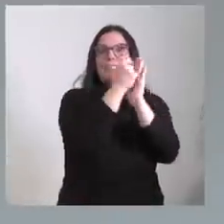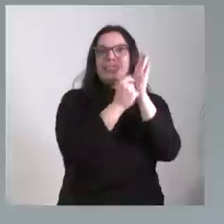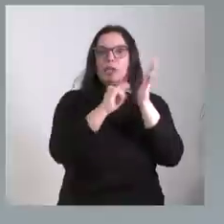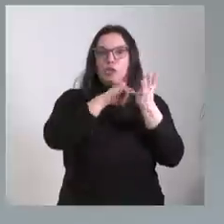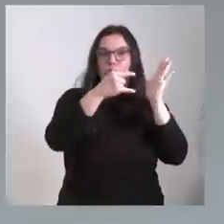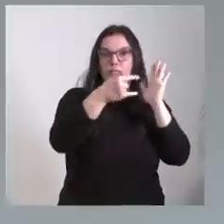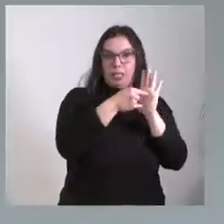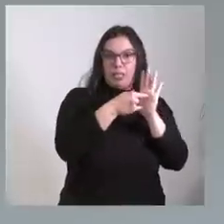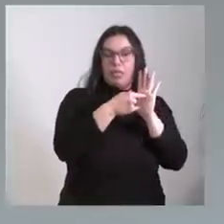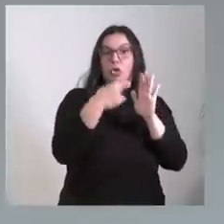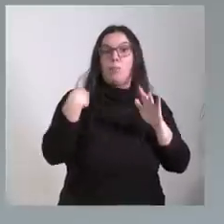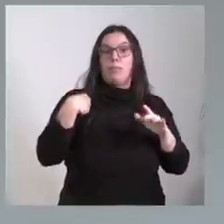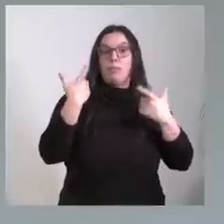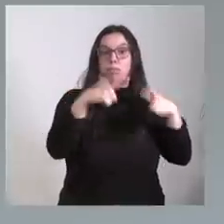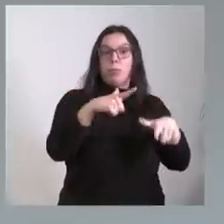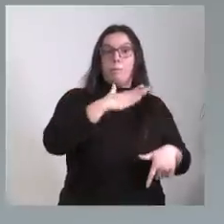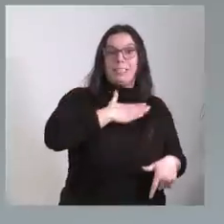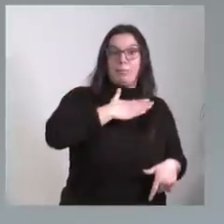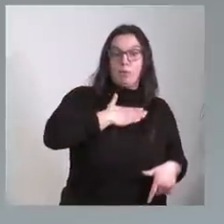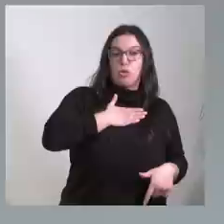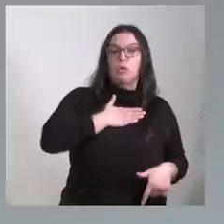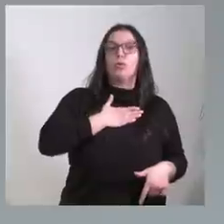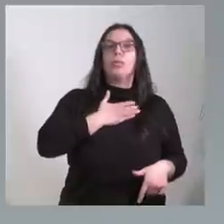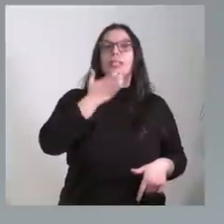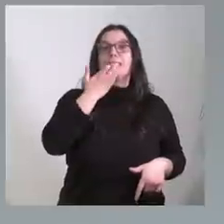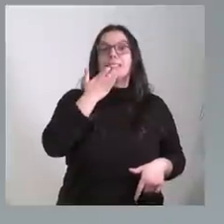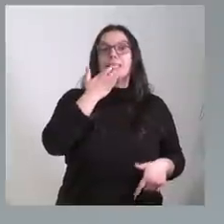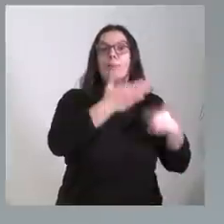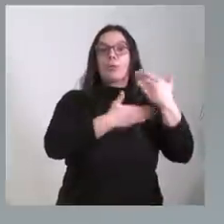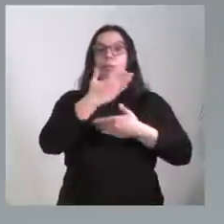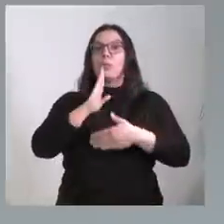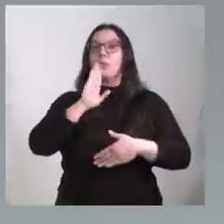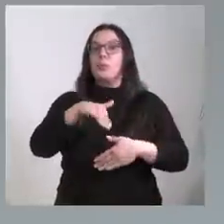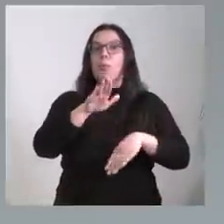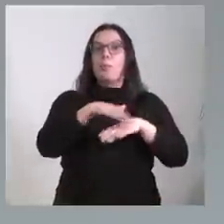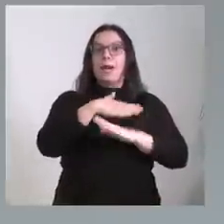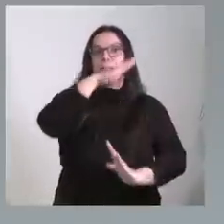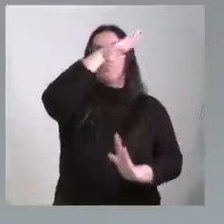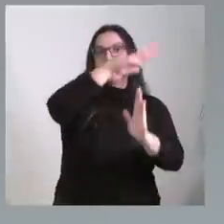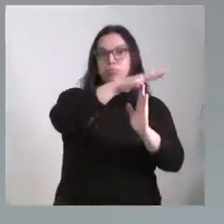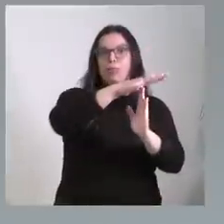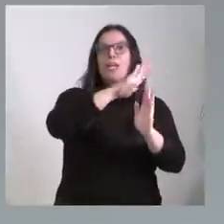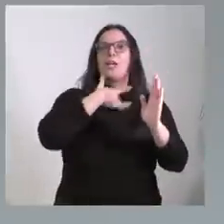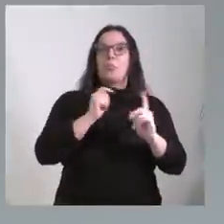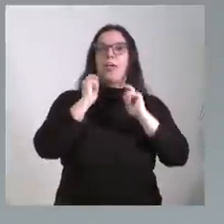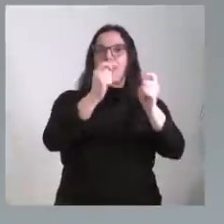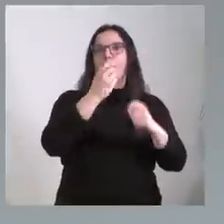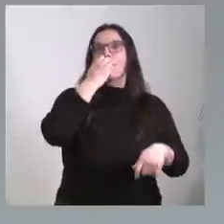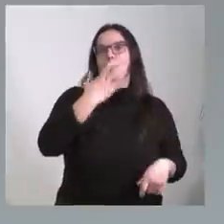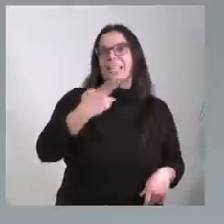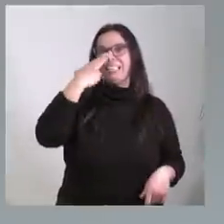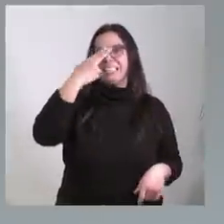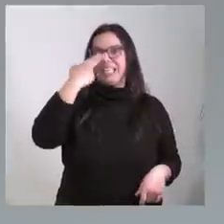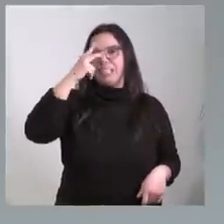por parte de la décadas de patrimonio si se concurrían los procedimientos adecuados para su incubación como expediente de bien de interés